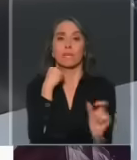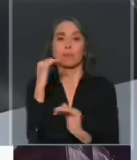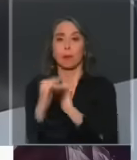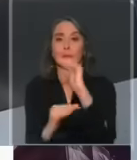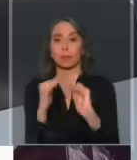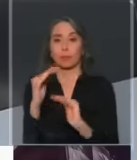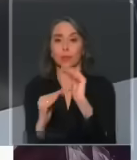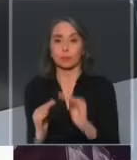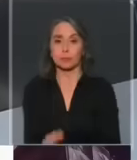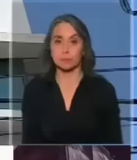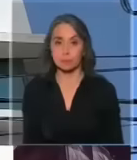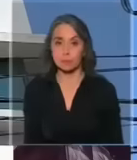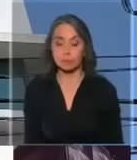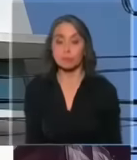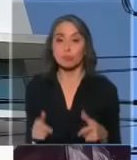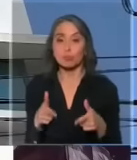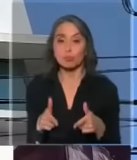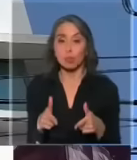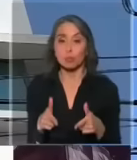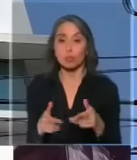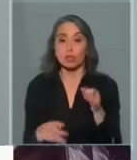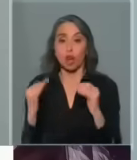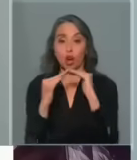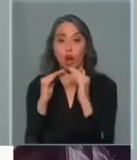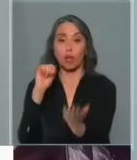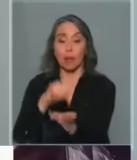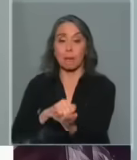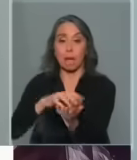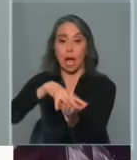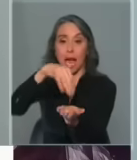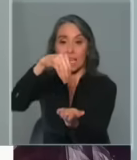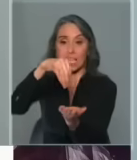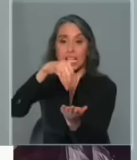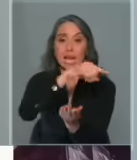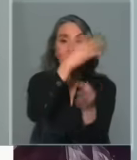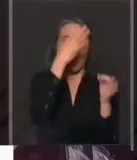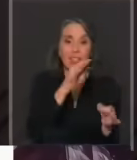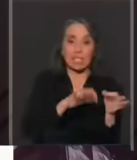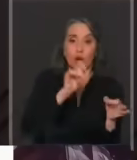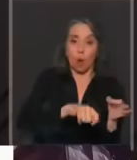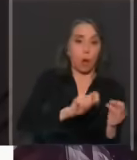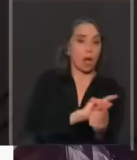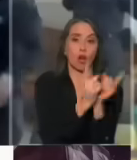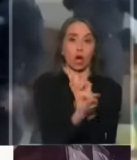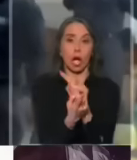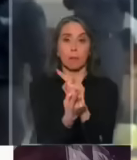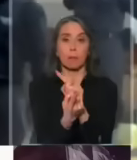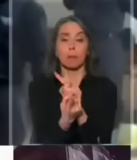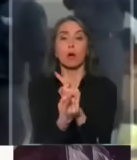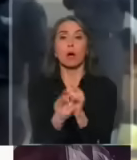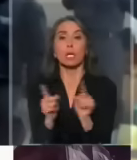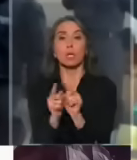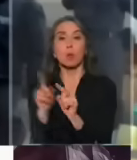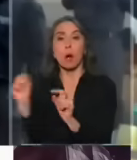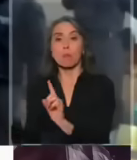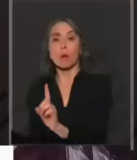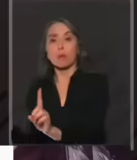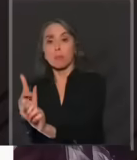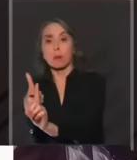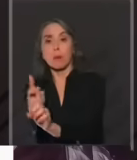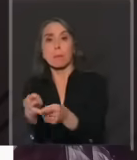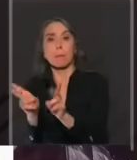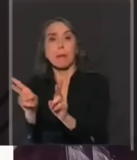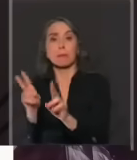protección. Afortunadamente, la Corte de Apelaciones de Arica revirtió la decisión que ponía en la boca del lobo a quienes habían